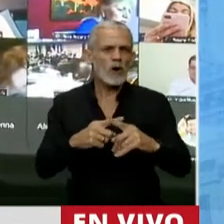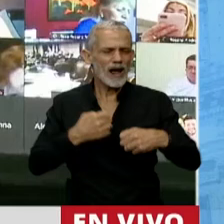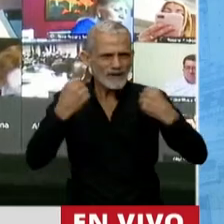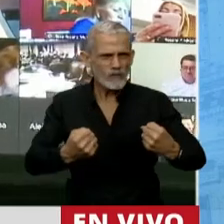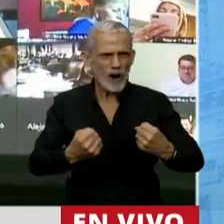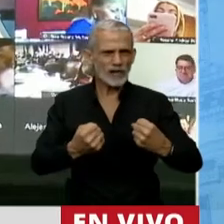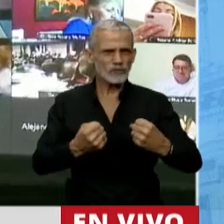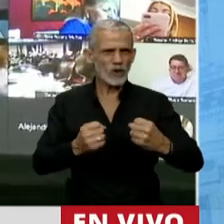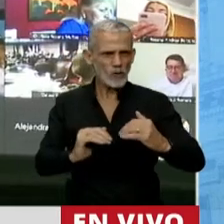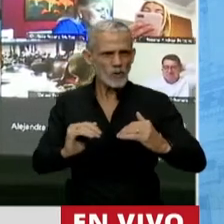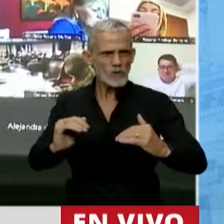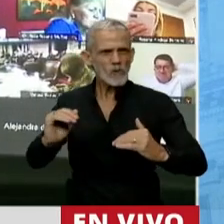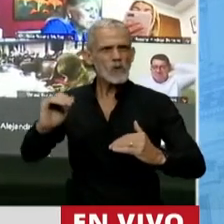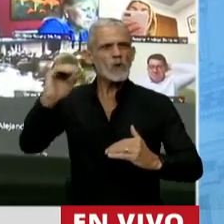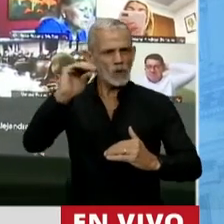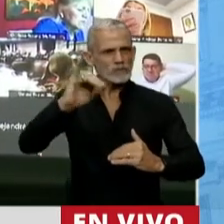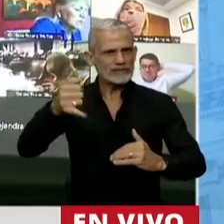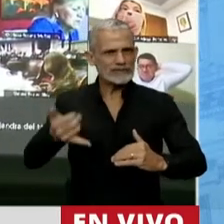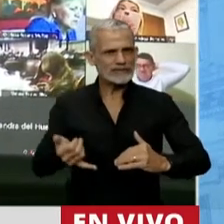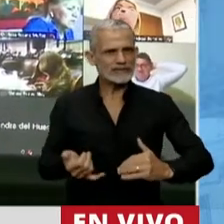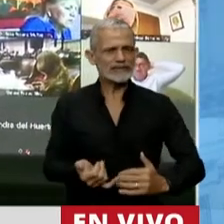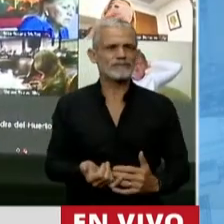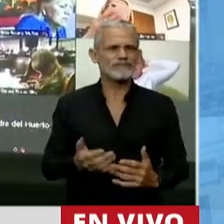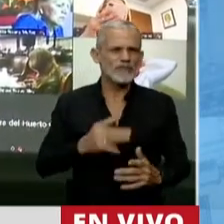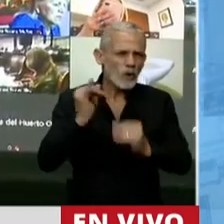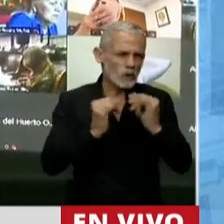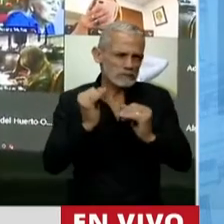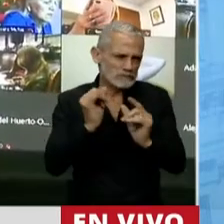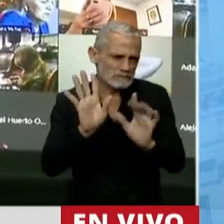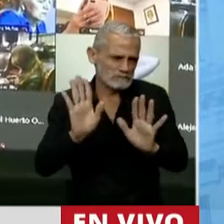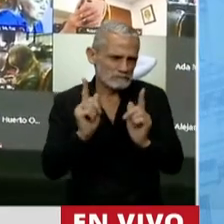esfuerzo. Pudiera contarle, señor presidente, sobre una cuestión